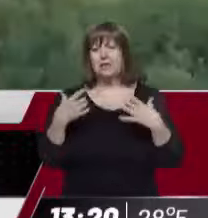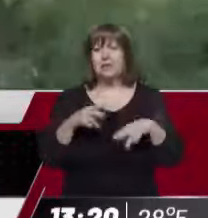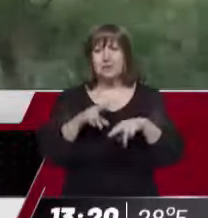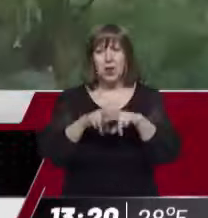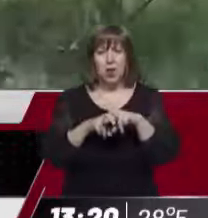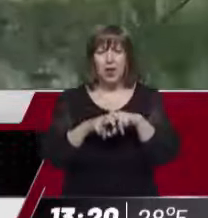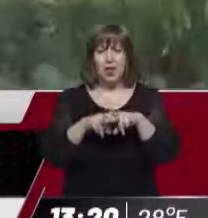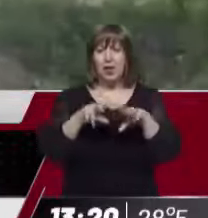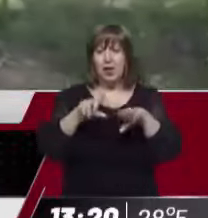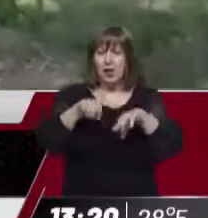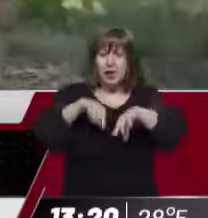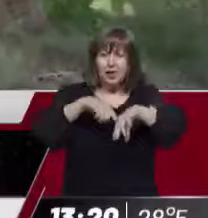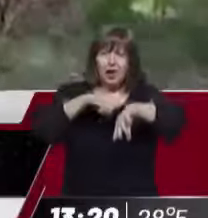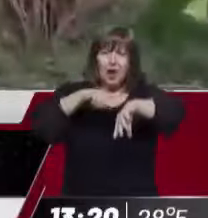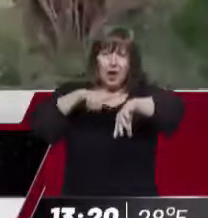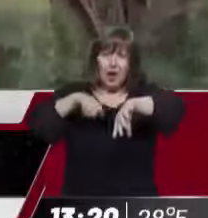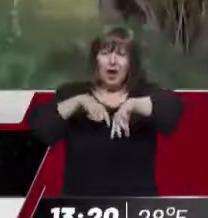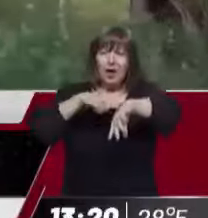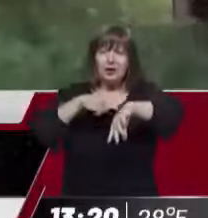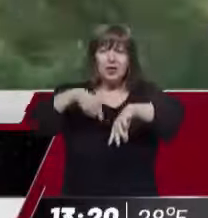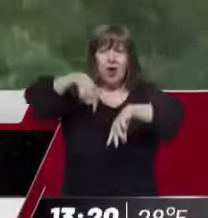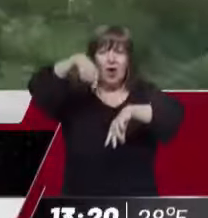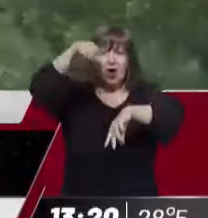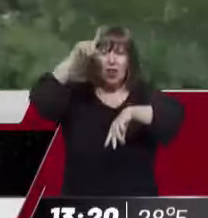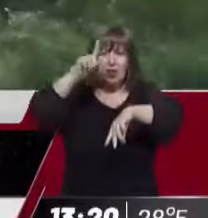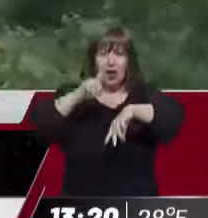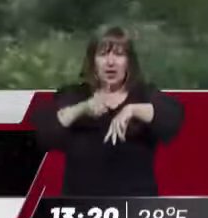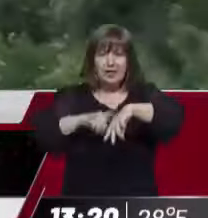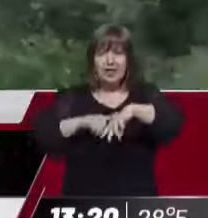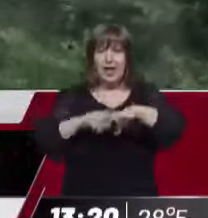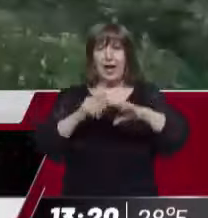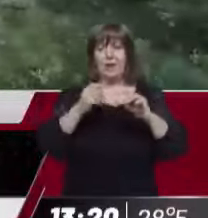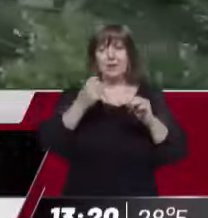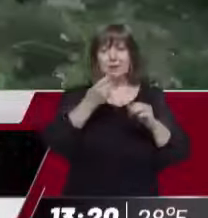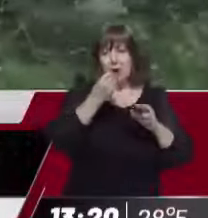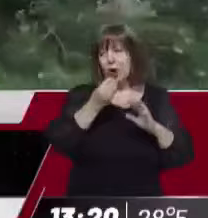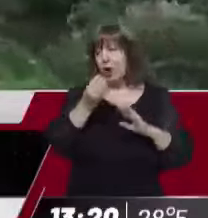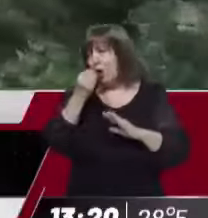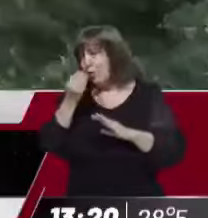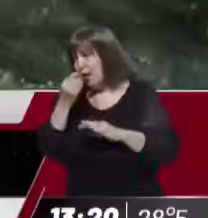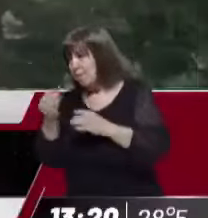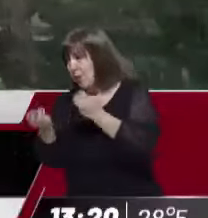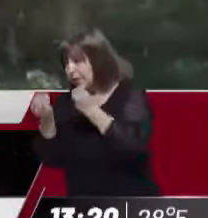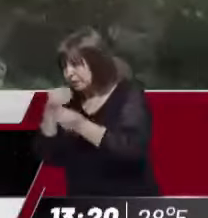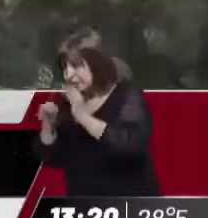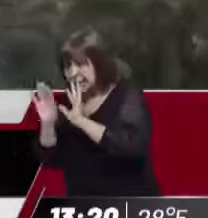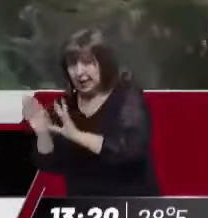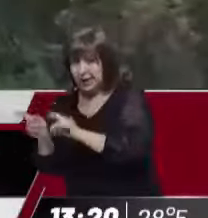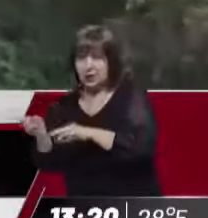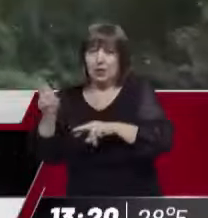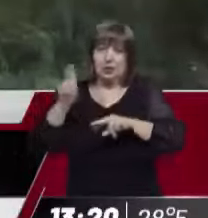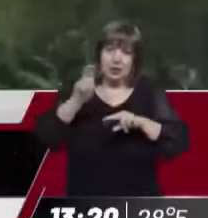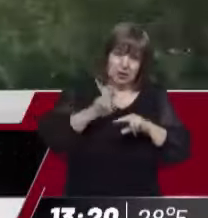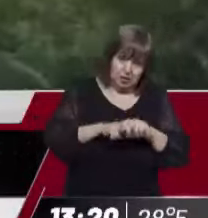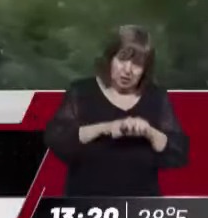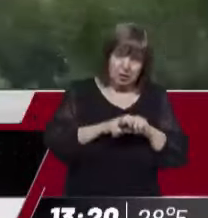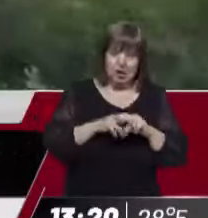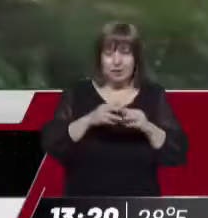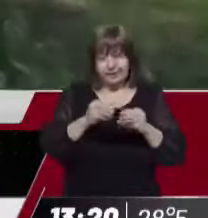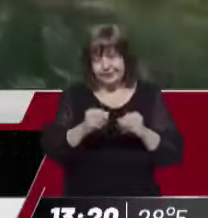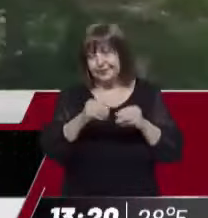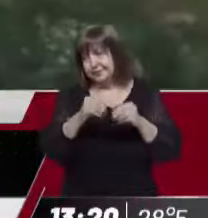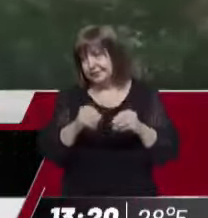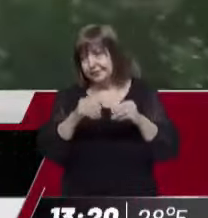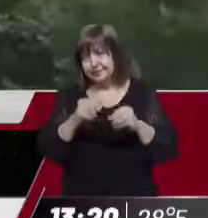sí, todo el día estamos así, vamos a comer y de ahí se volvemos otra vez a sentarse y a seguir hasta